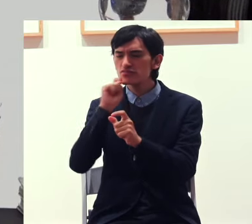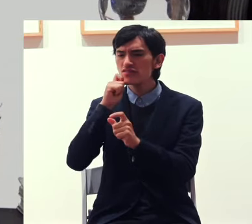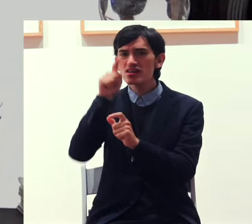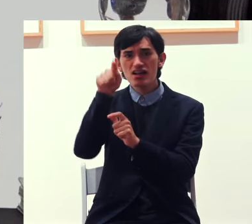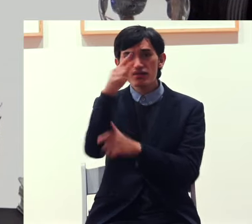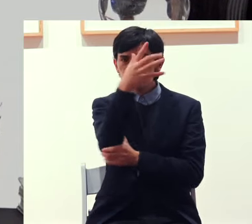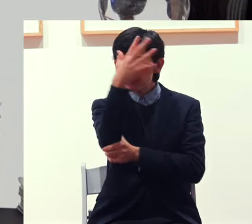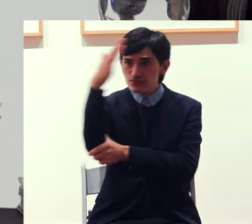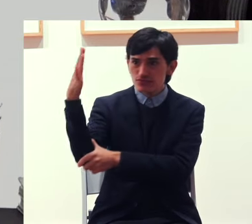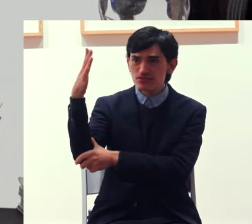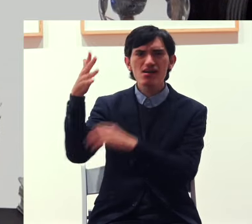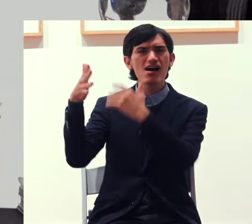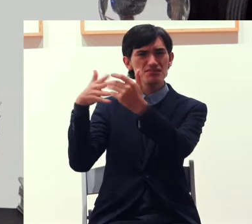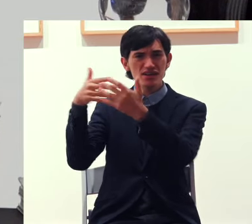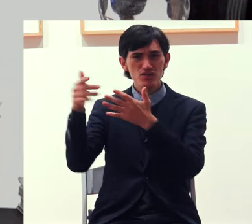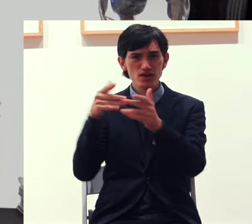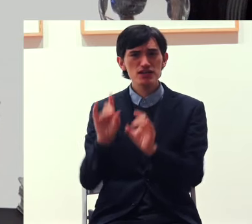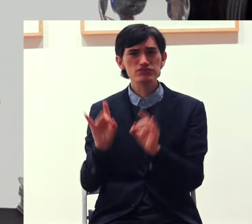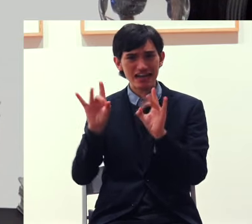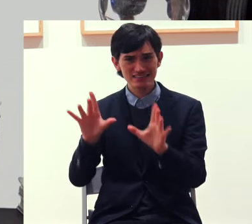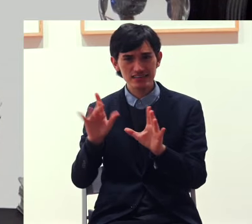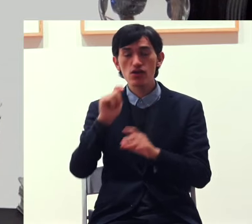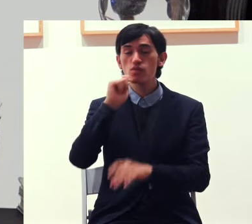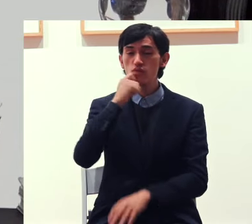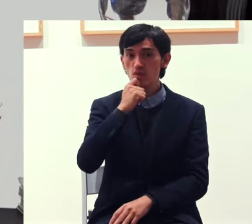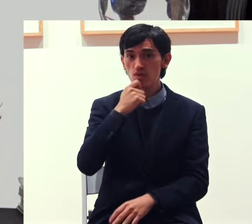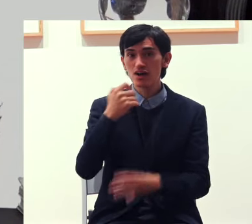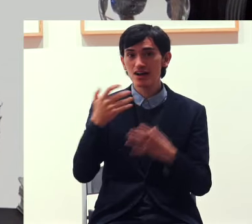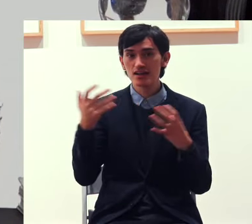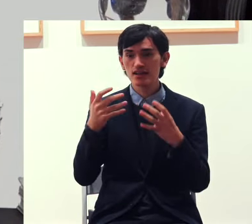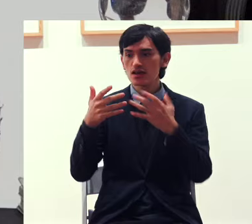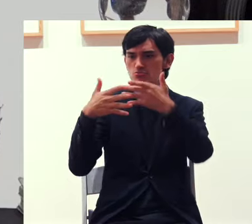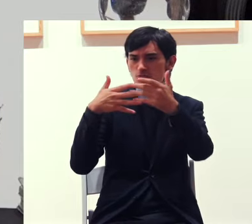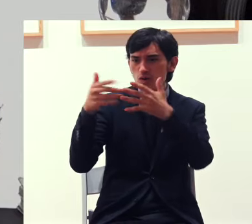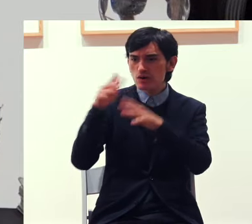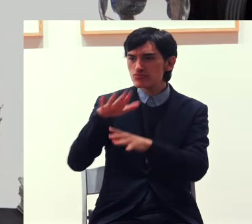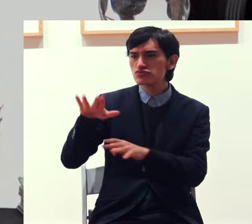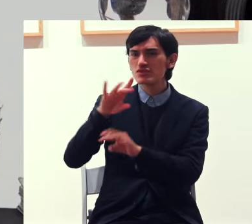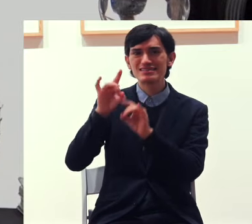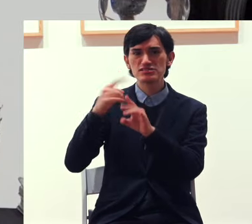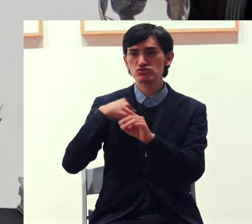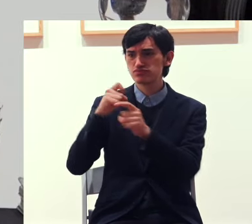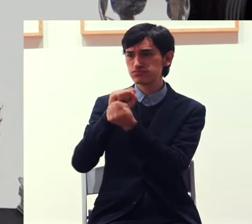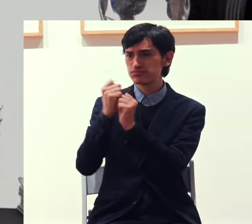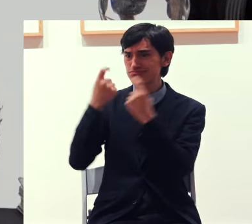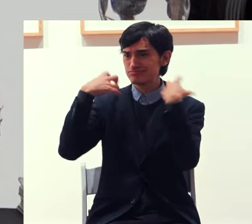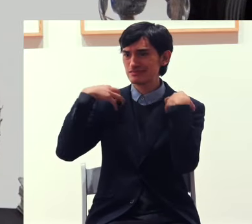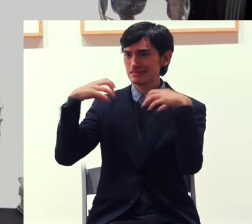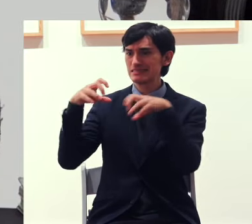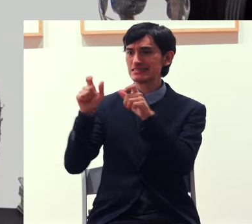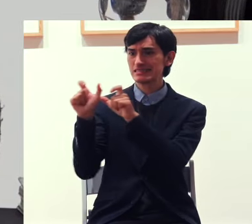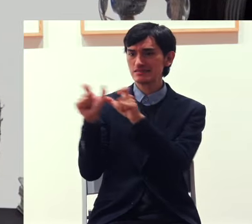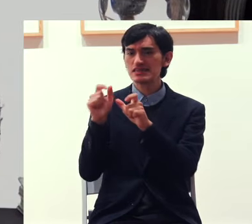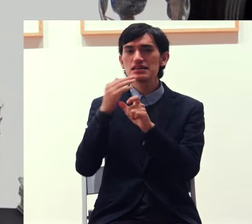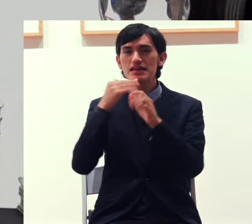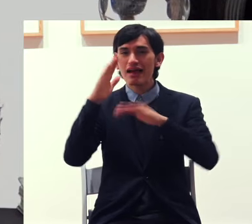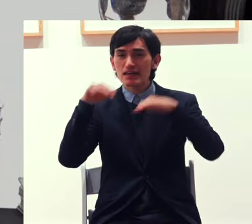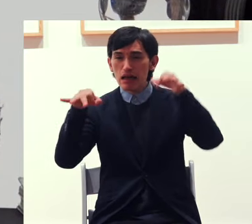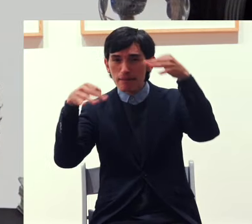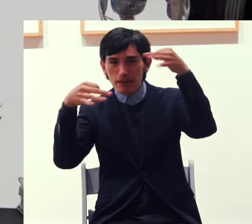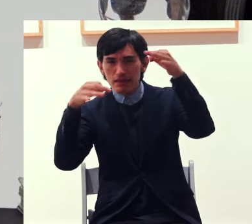existe una cierta naturalidad en el artificio, una naturalidad en su manipulación. Los